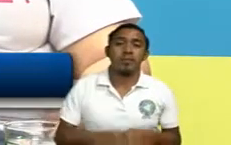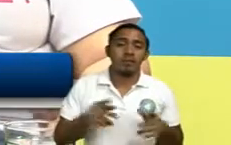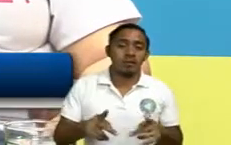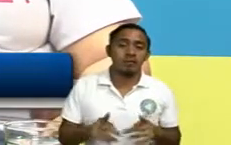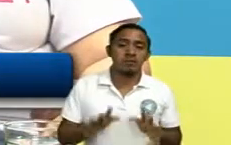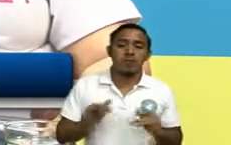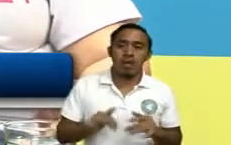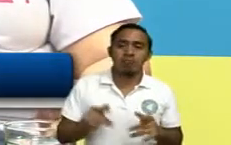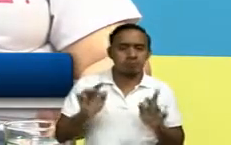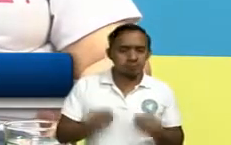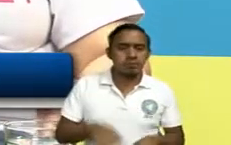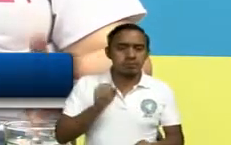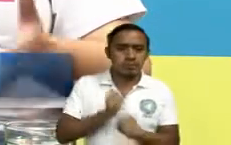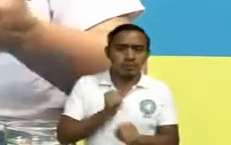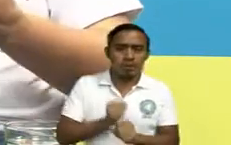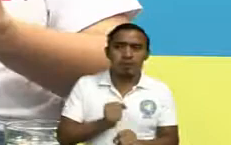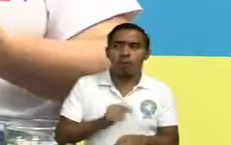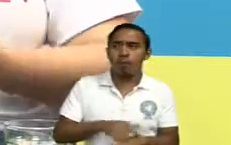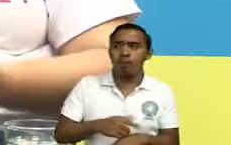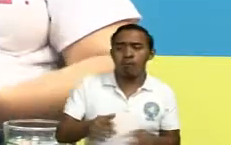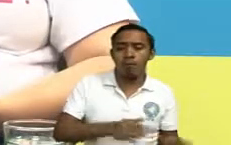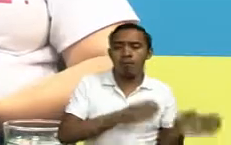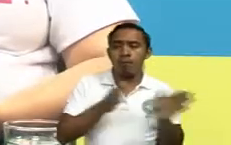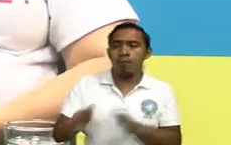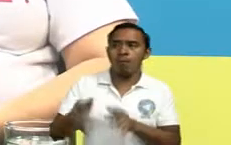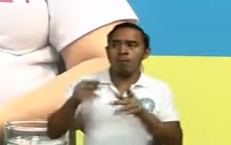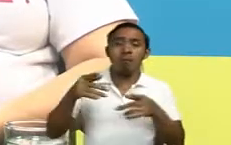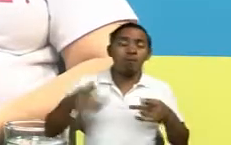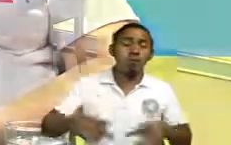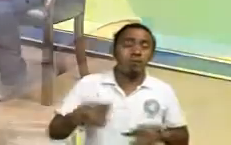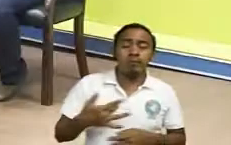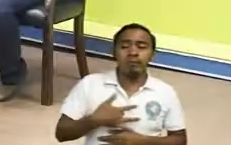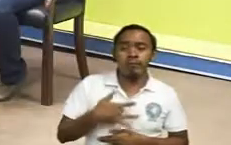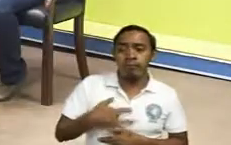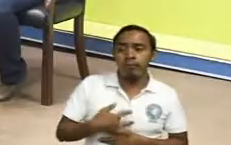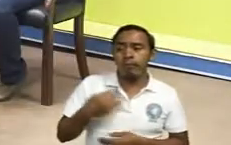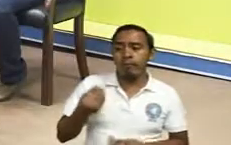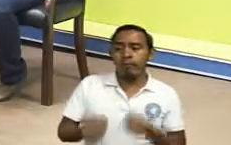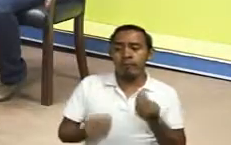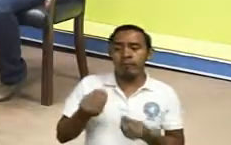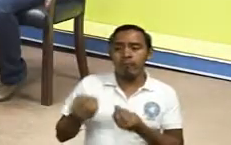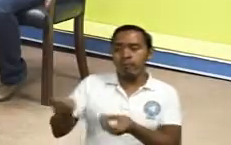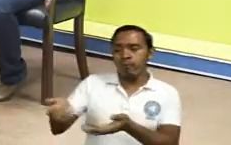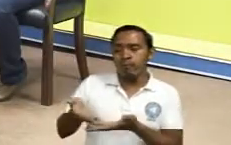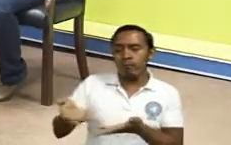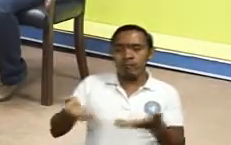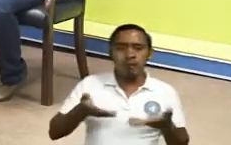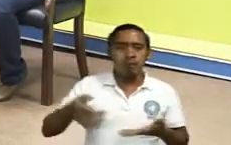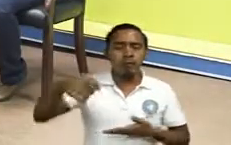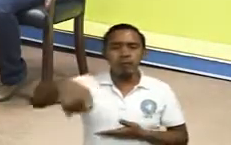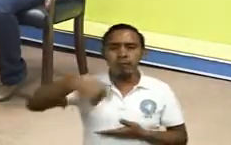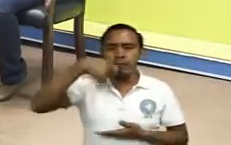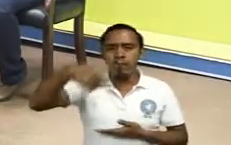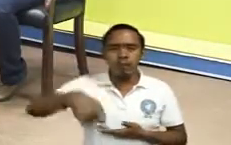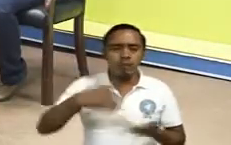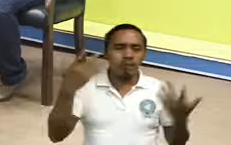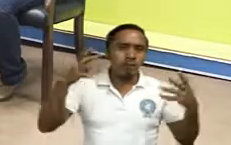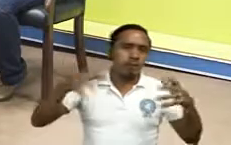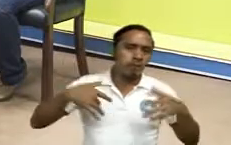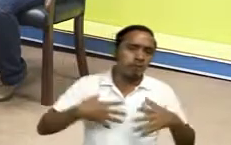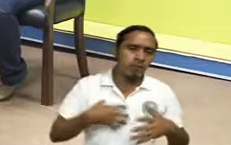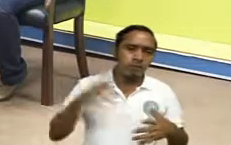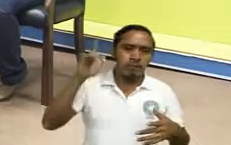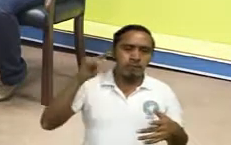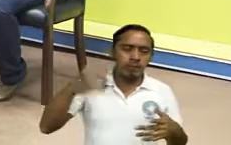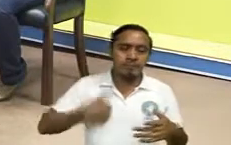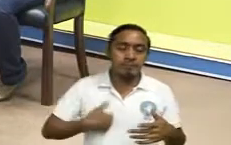edad hábil laboral pasa a ser una persona dependiente de su familia, sí, incluso para comer, para sus necesidades, porque,